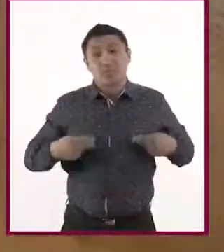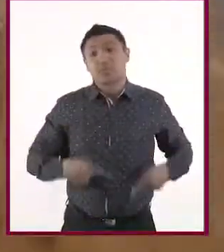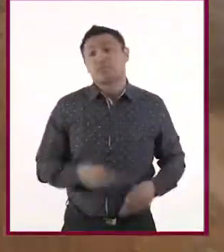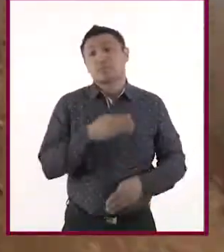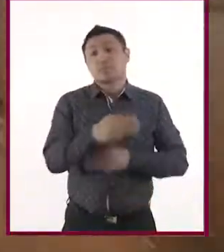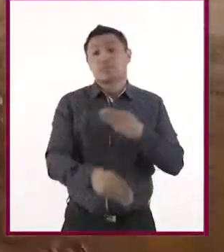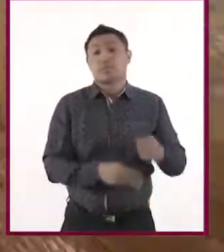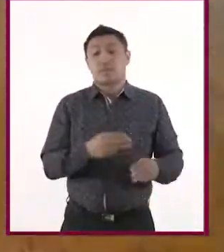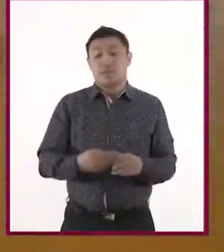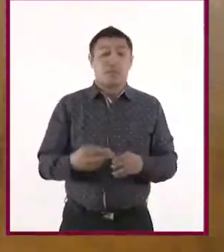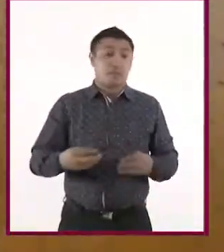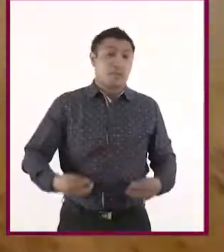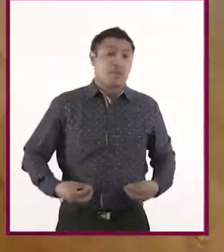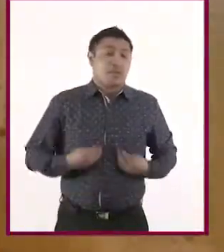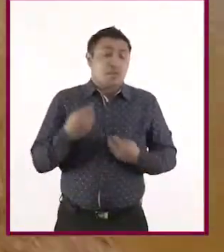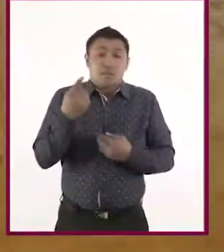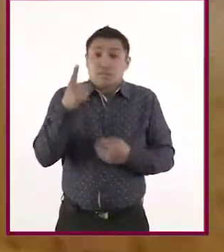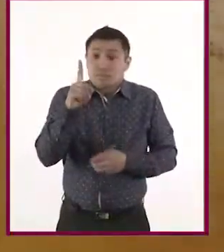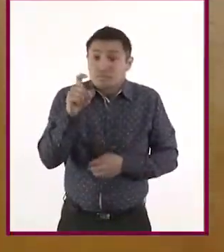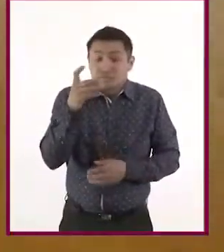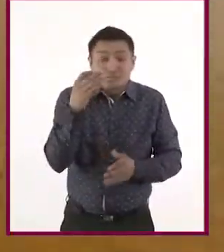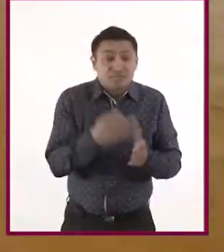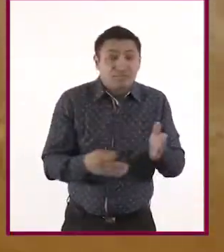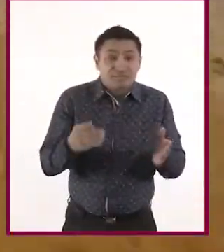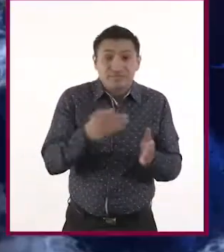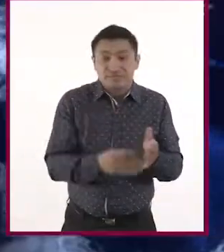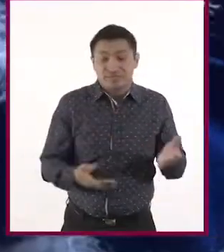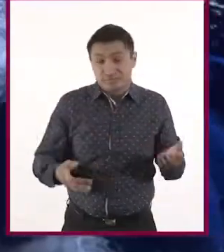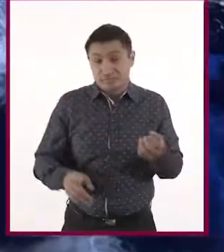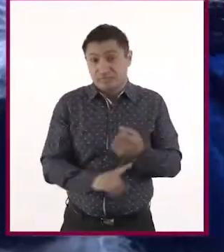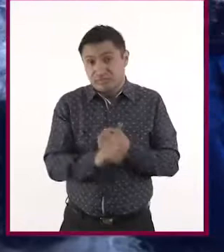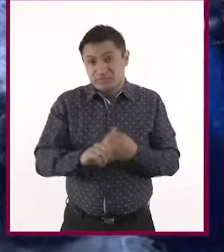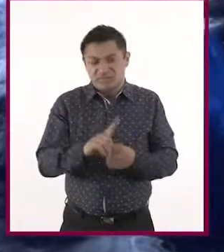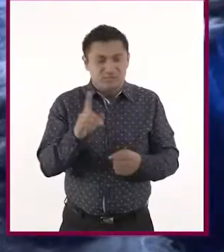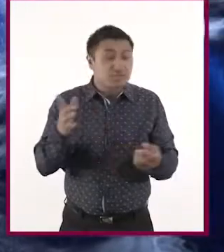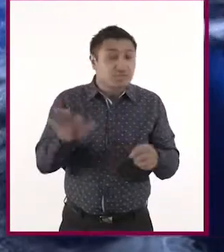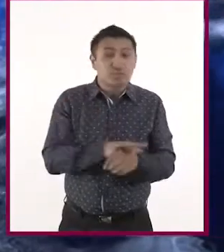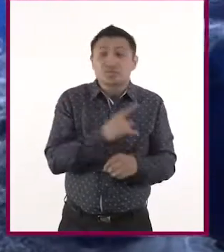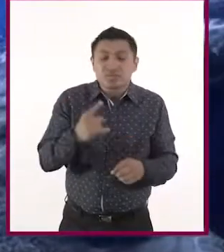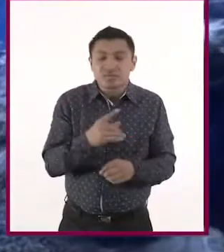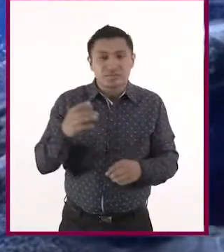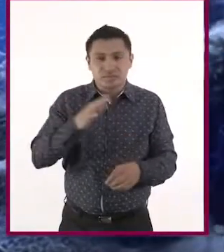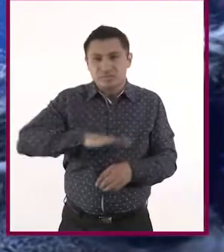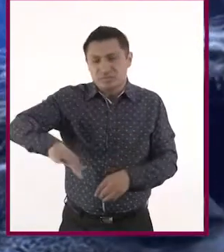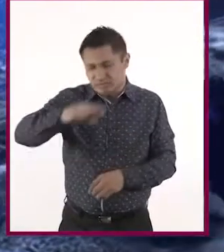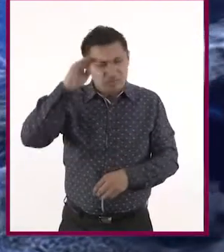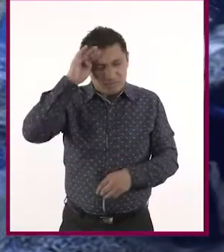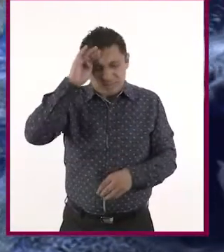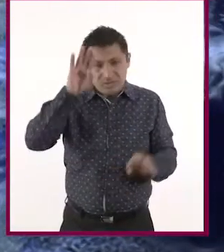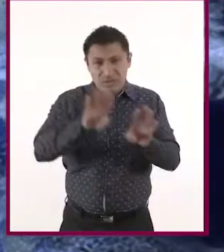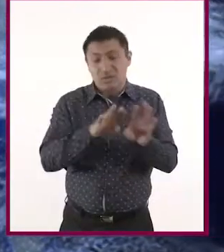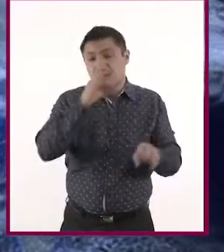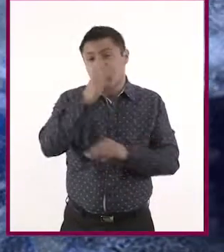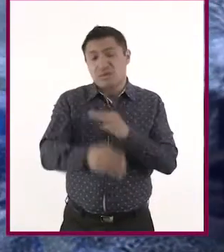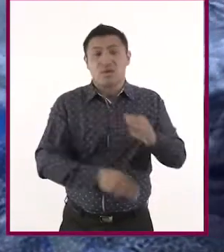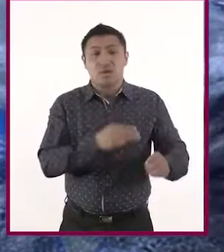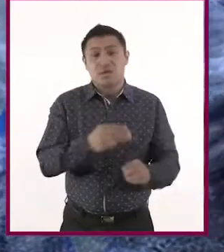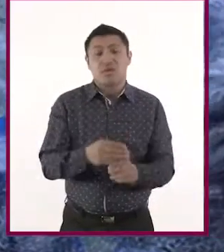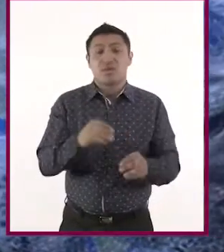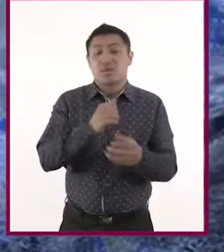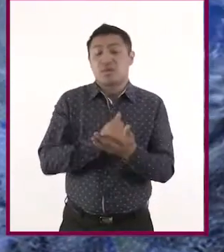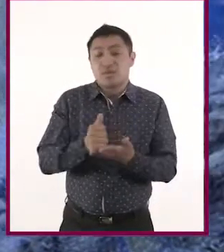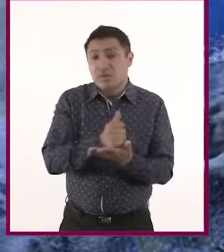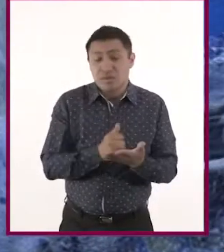agua en el planeta? ¿O a qué se debe esta crisis? Todos tenemos la imagen de la Tierra como un planeta azul con el 70%